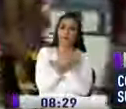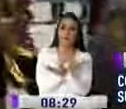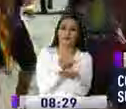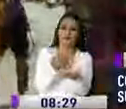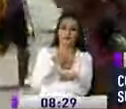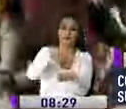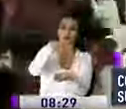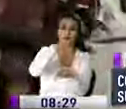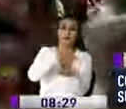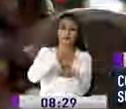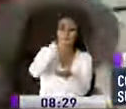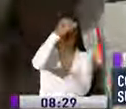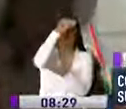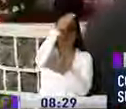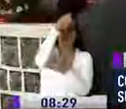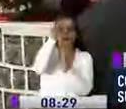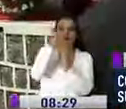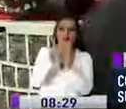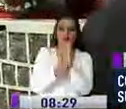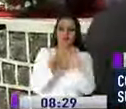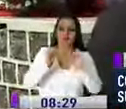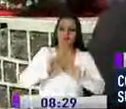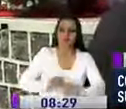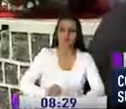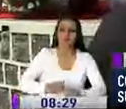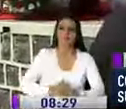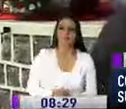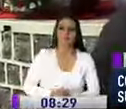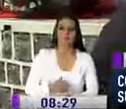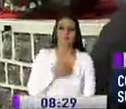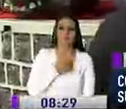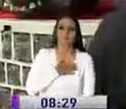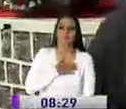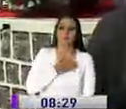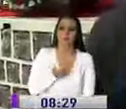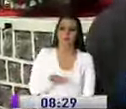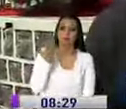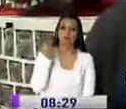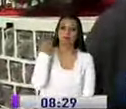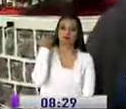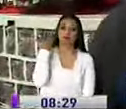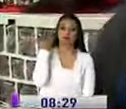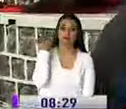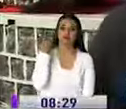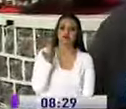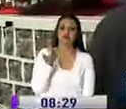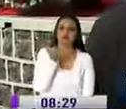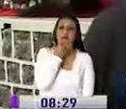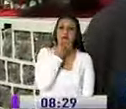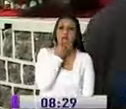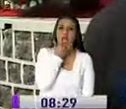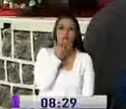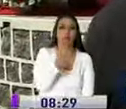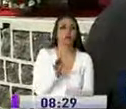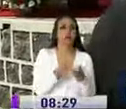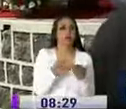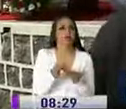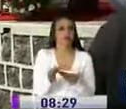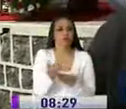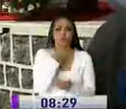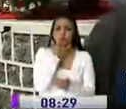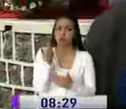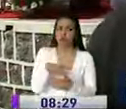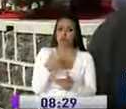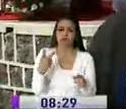parroquia por su cultura y arte. Desafortunadamente hemos tenido una propaganda amarillista donde el Comité del Pueblo ha sido